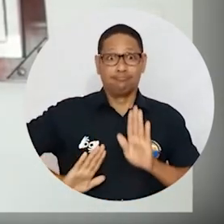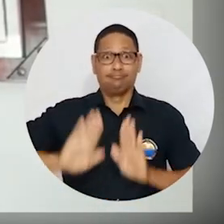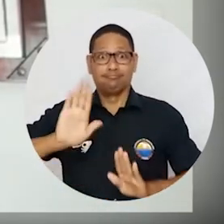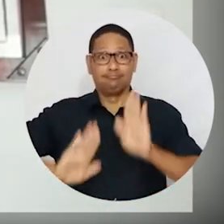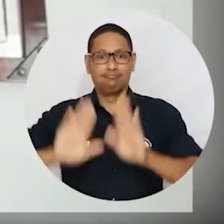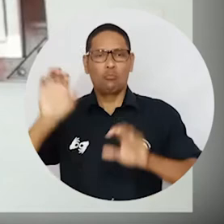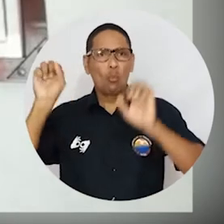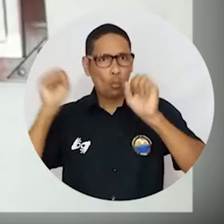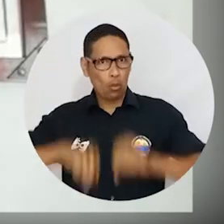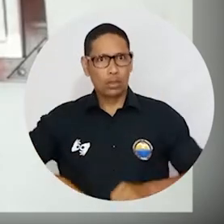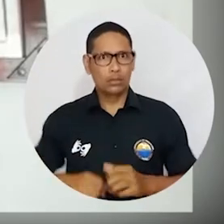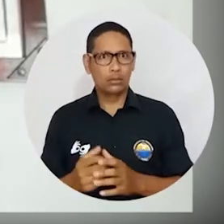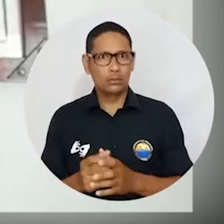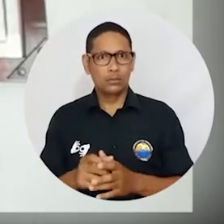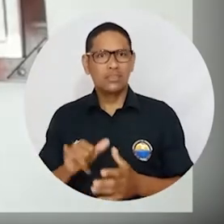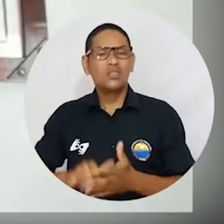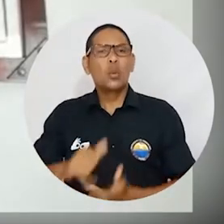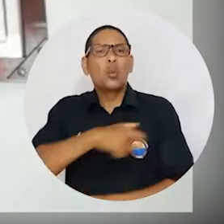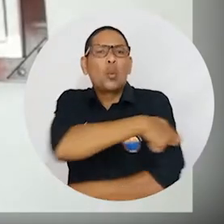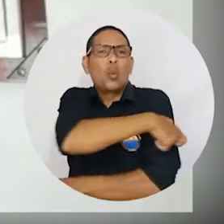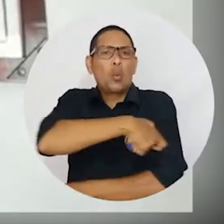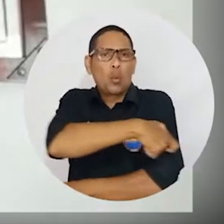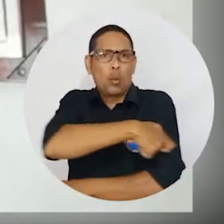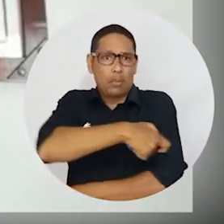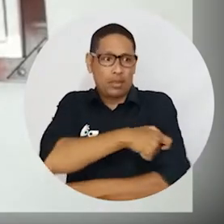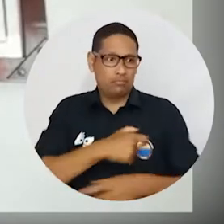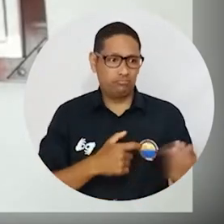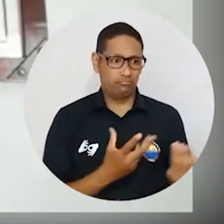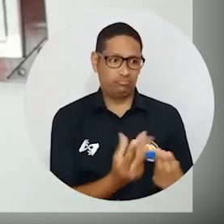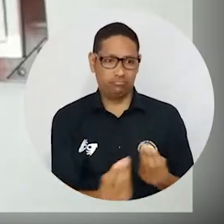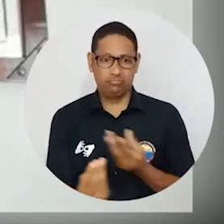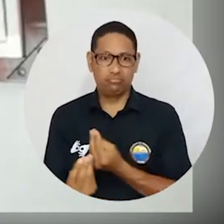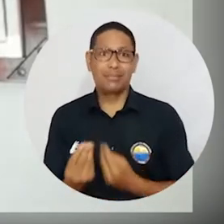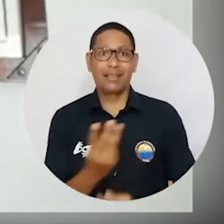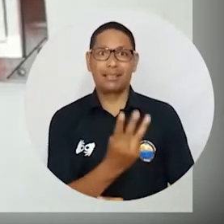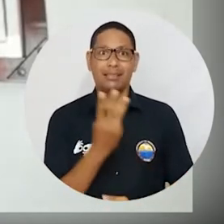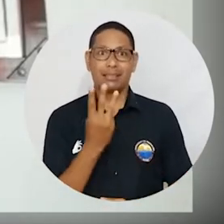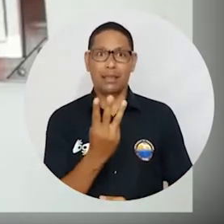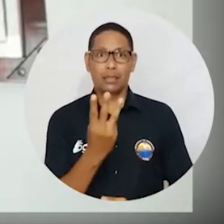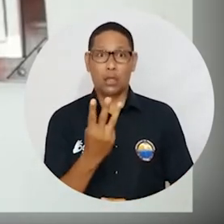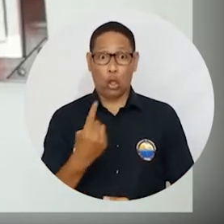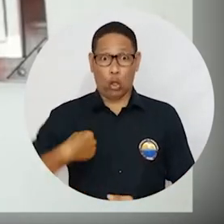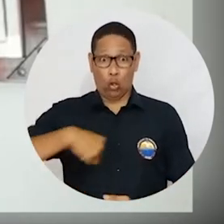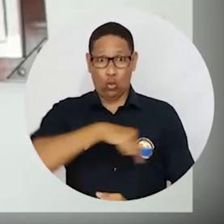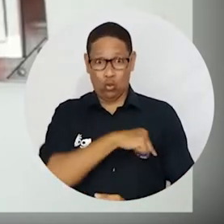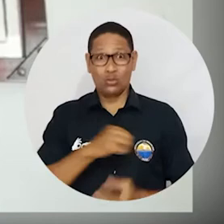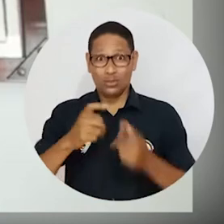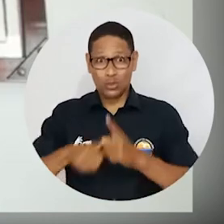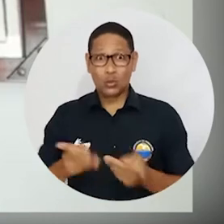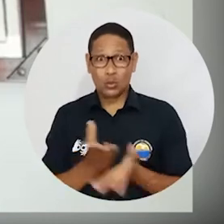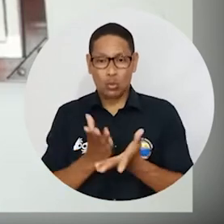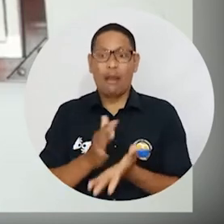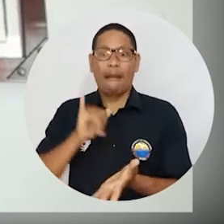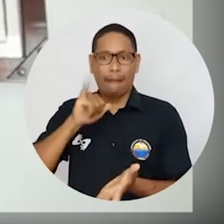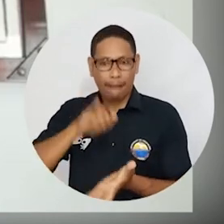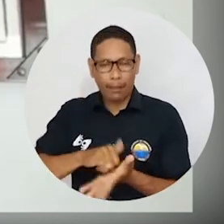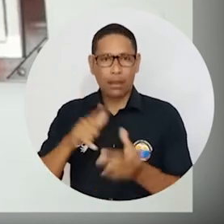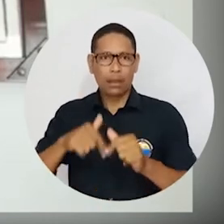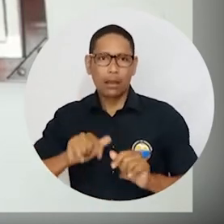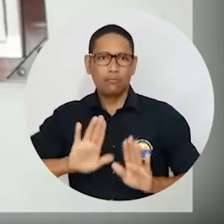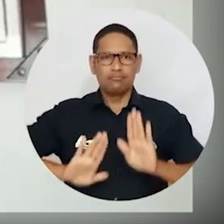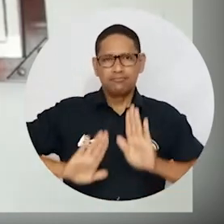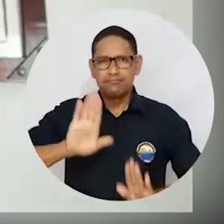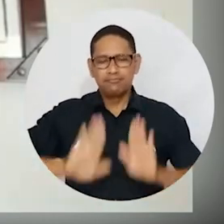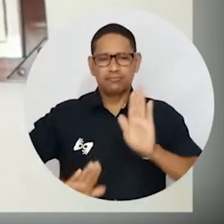una participación, van a estar la participación, ese comité va a estar, va a ser un comité triestamental y los estudiantes vamos a estar siendo partícipes de que